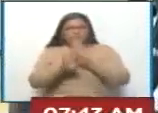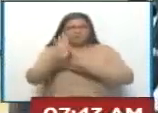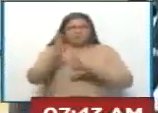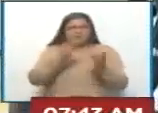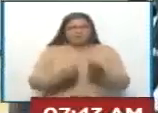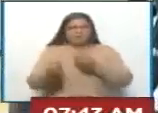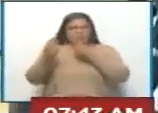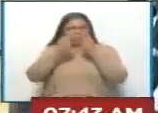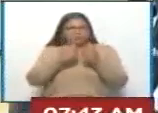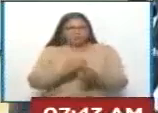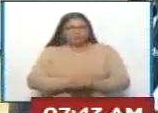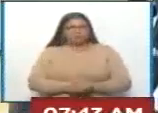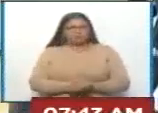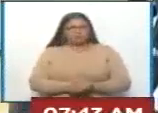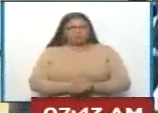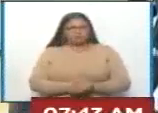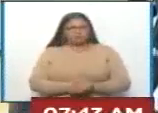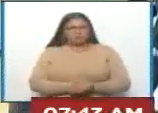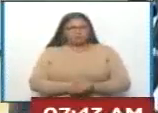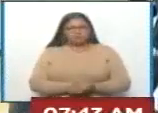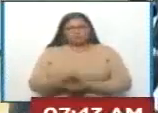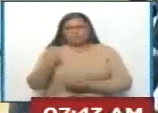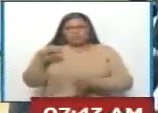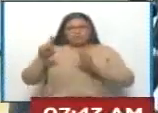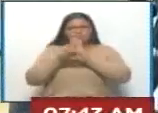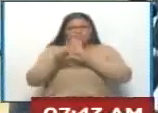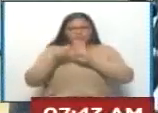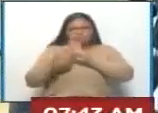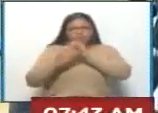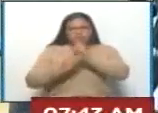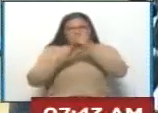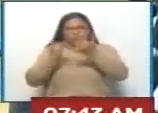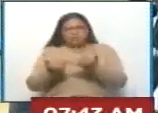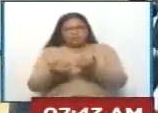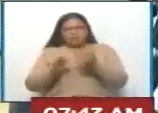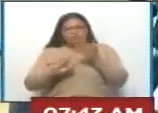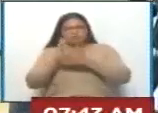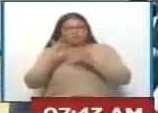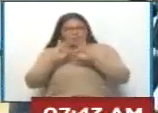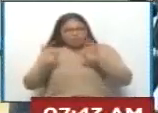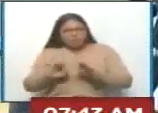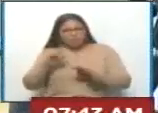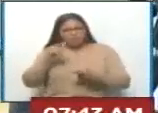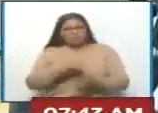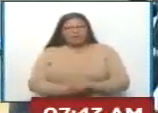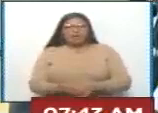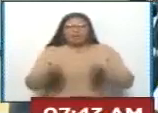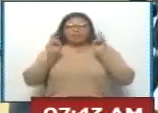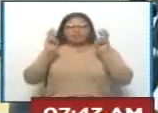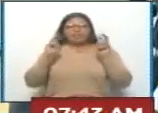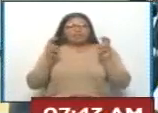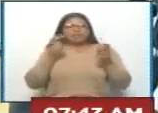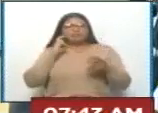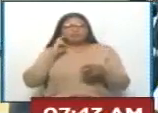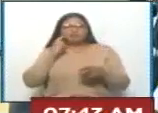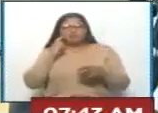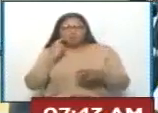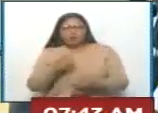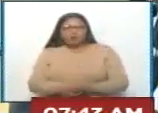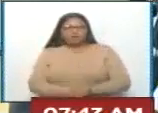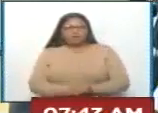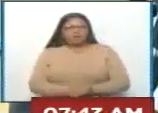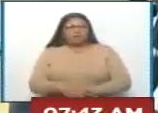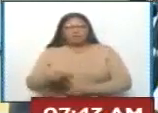economía. Entonces, tenemos que legislar en función de eso. Hay varias cosas. Está el tema del cacao, producir cacao, exportar